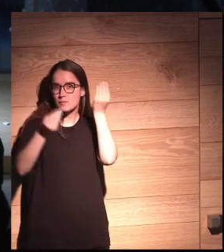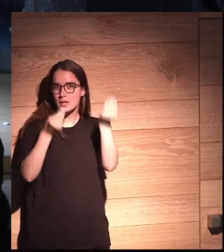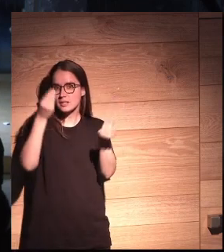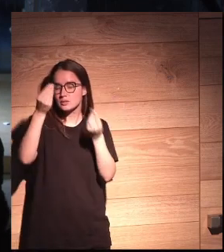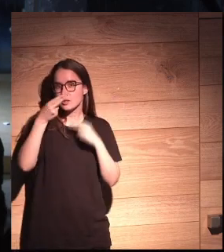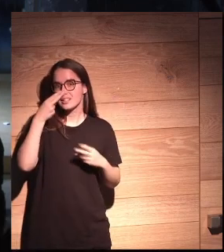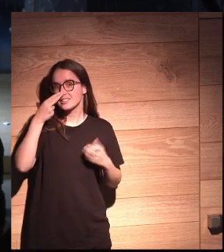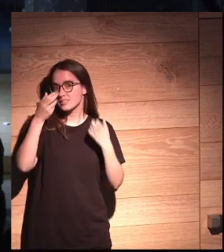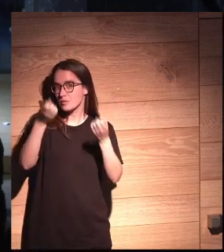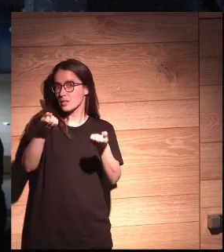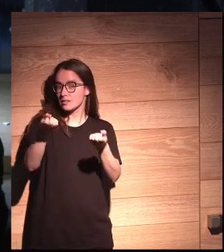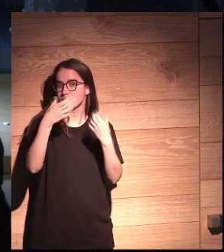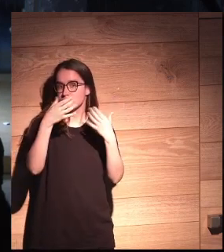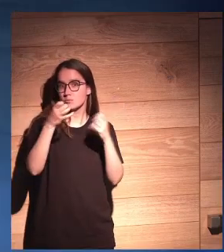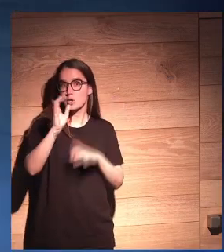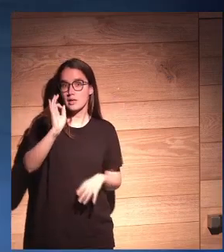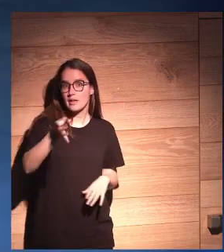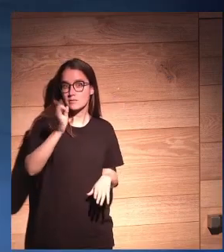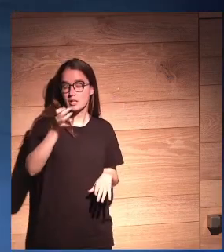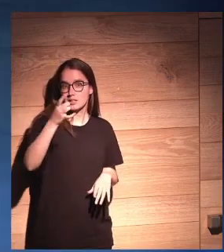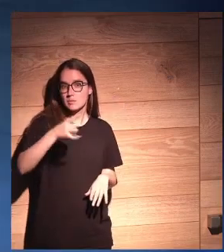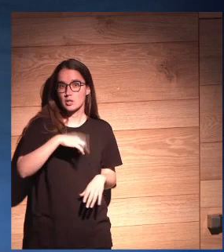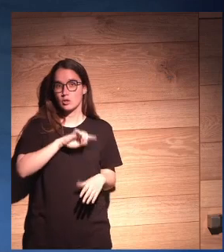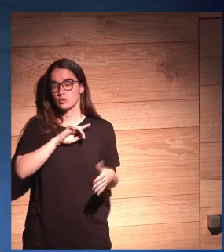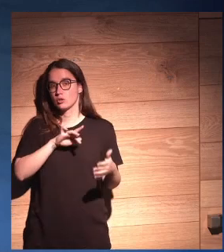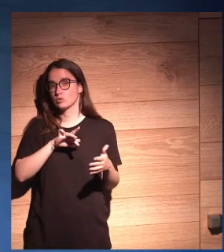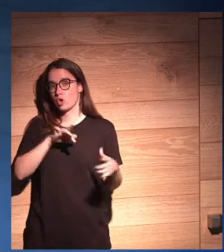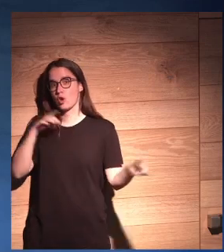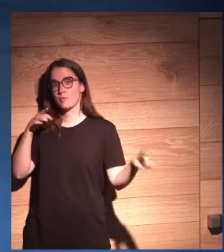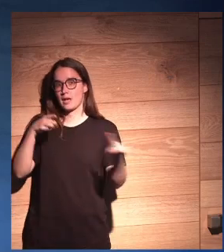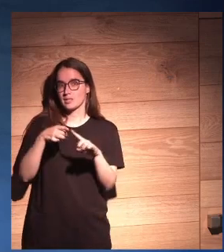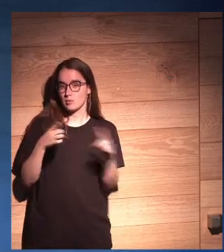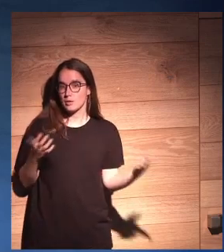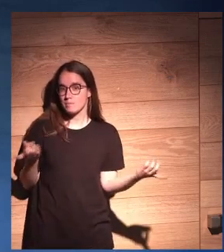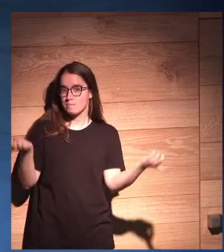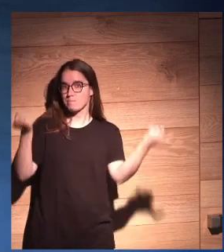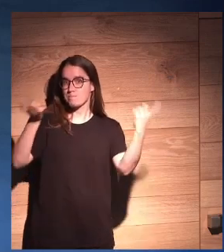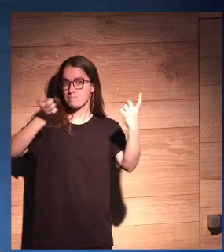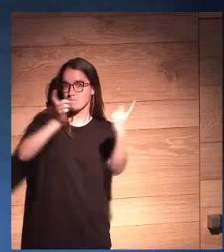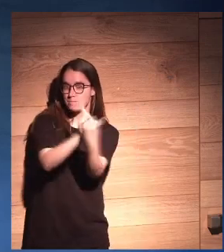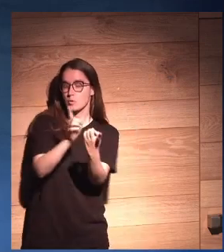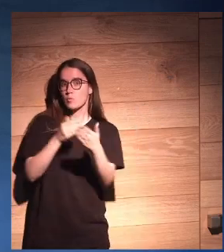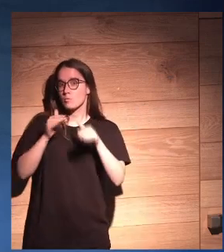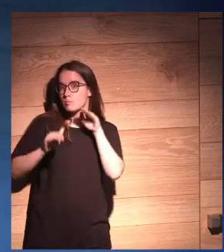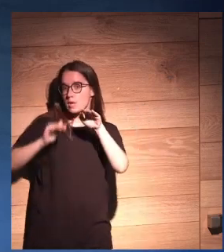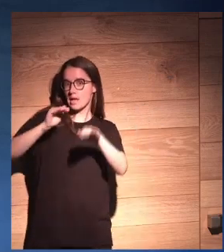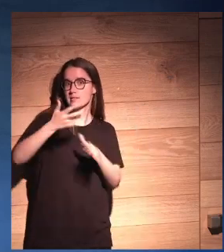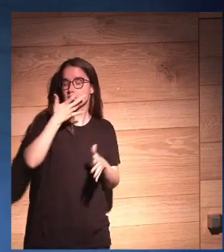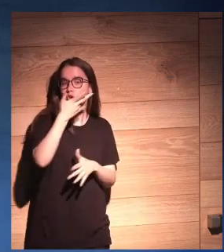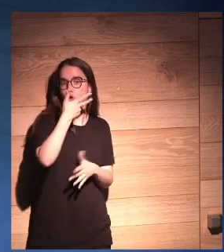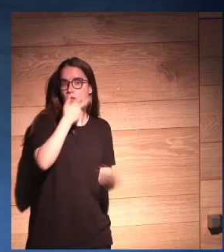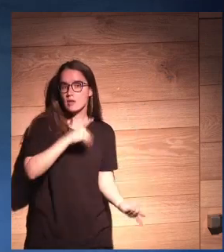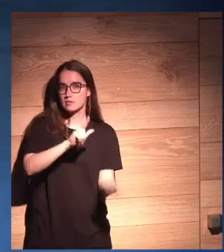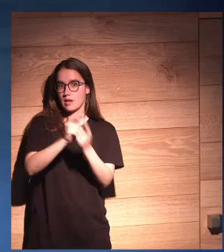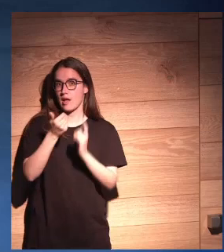que es muy interesante lo que has dicho, porque es verdad que también nosotros tenemos esa intención, ¿no?, de que este cuento sea como un pequeño escalón. Si conocéis a alguien